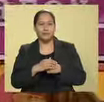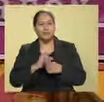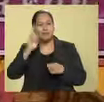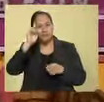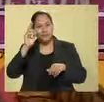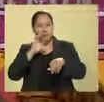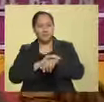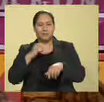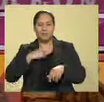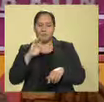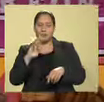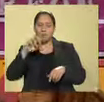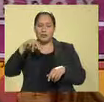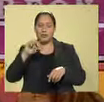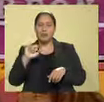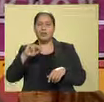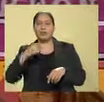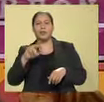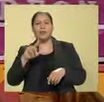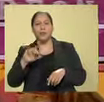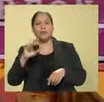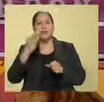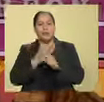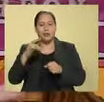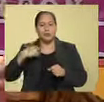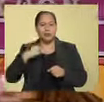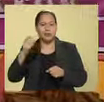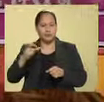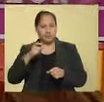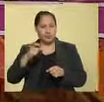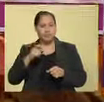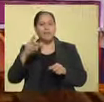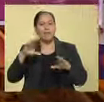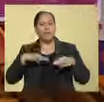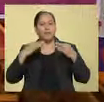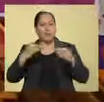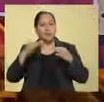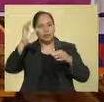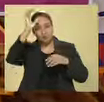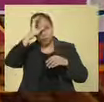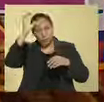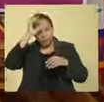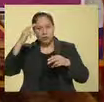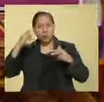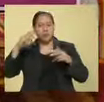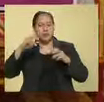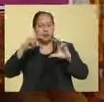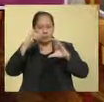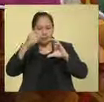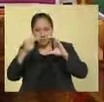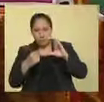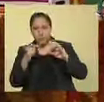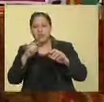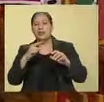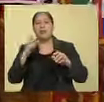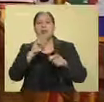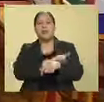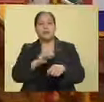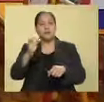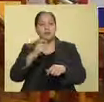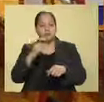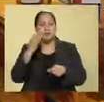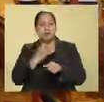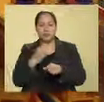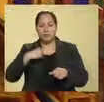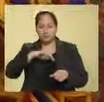Hola amigos, soy Brenda Angulo y me encuentro en Xochimilco, que es patrimonio de la humanidad. Justamente en la delegación Xochimilco estamos